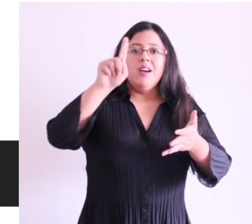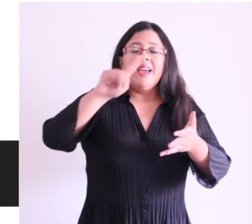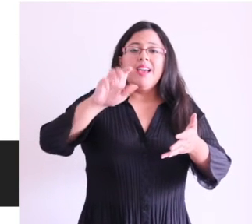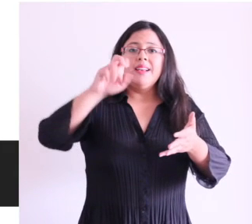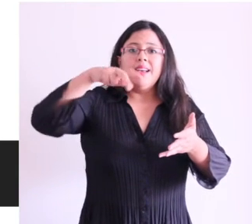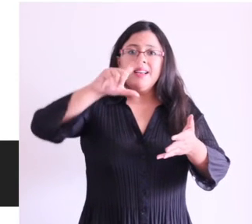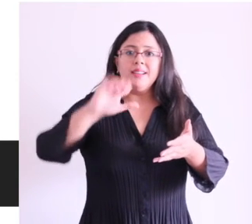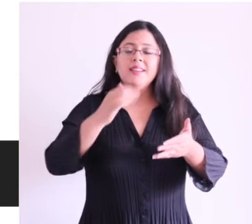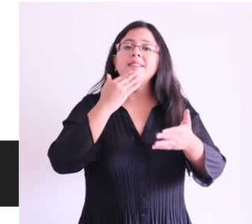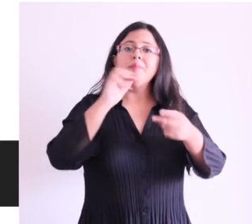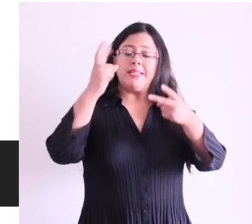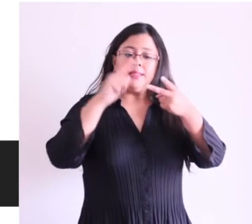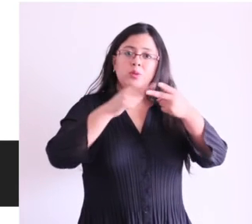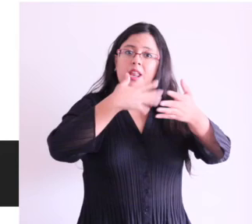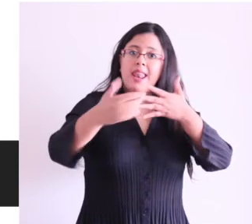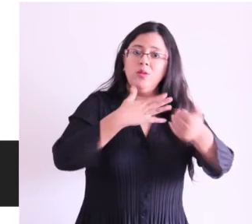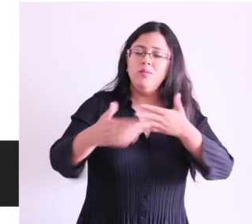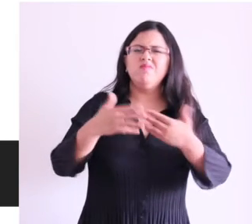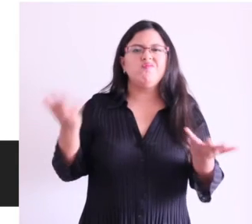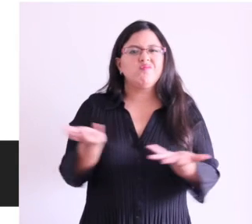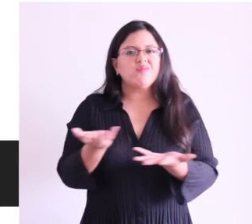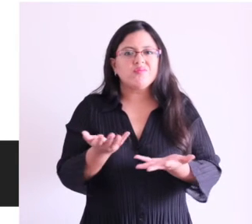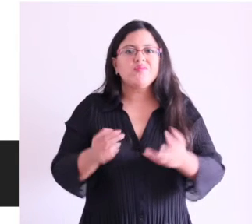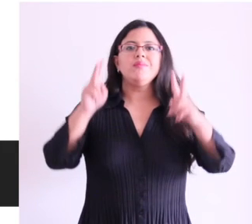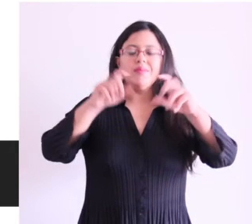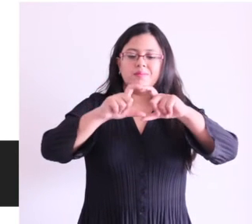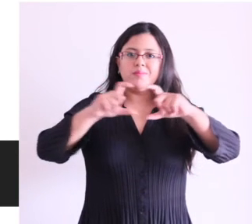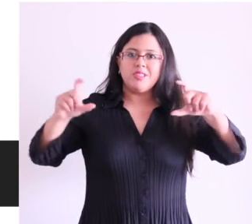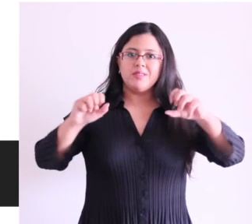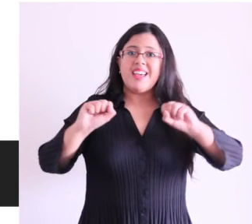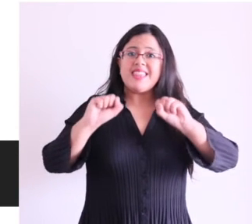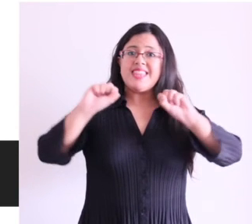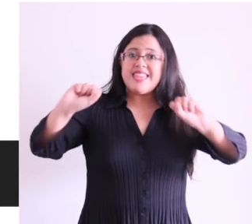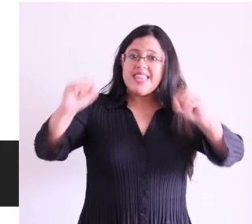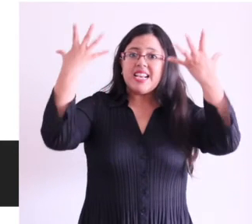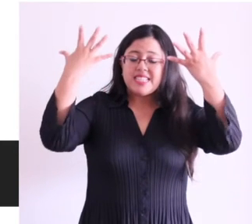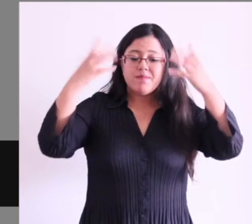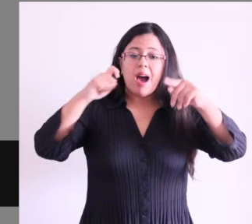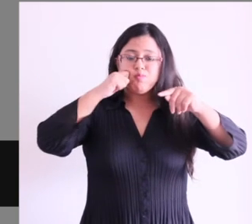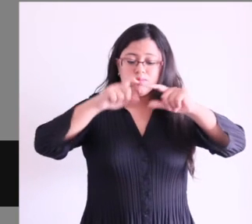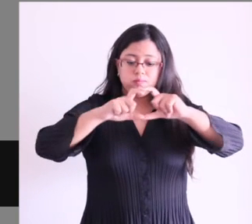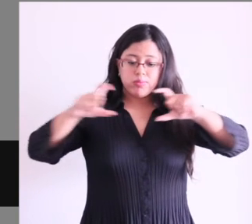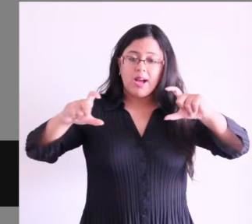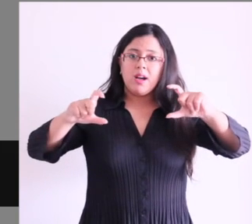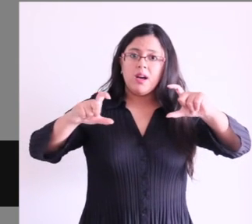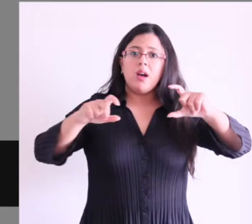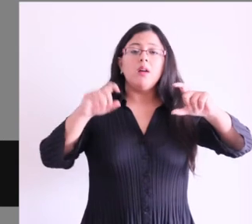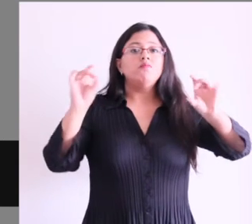un elemento de la naturaleza. Lo podemos encontrar en la cláusula décima, que se refiere